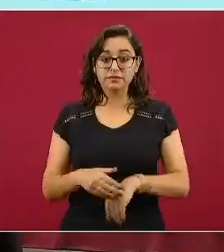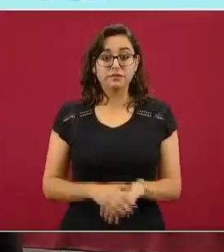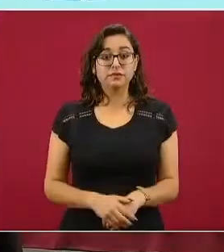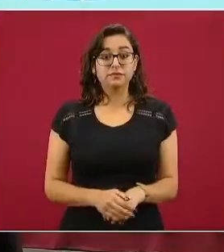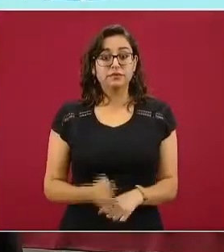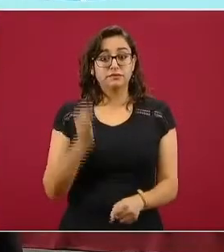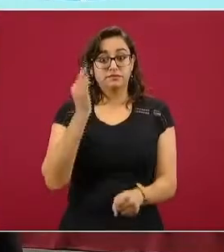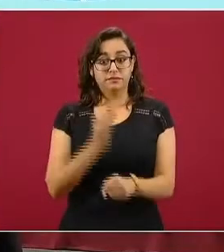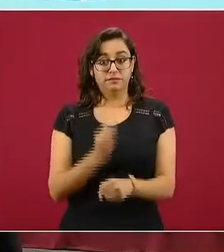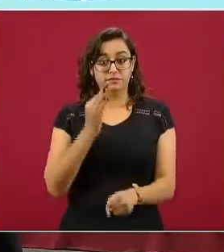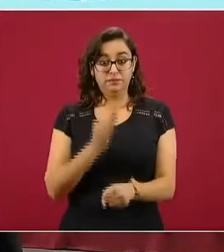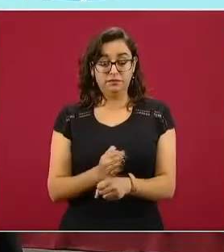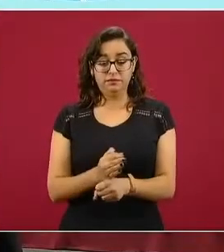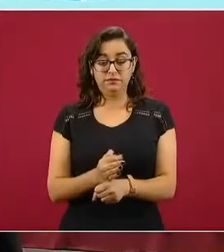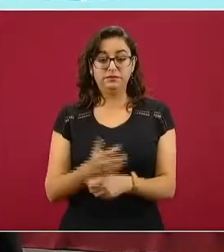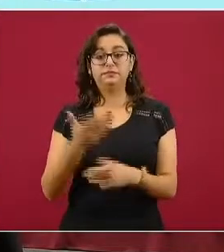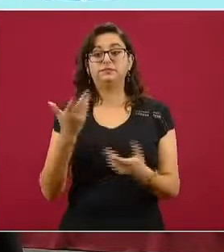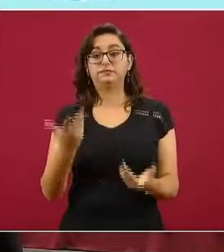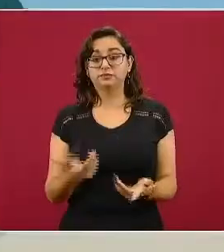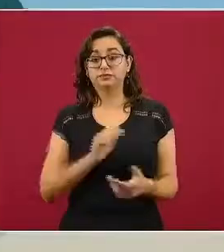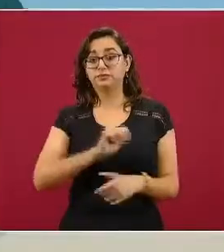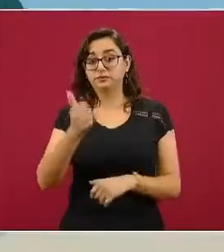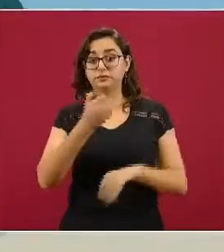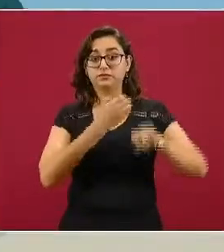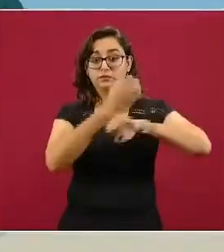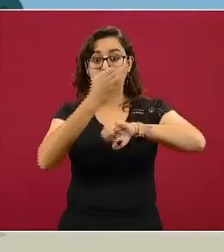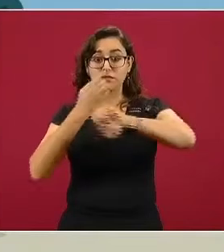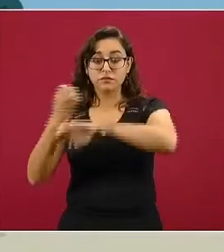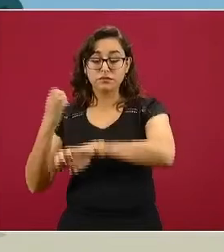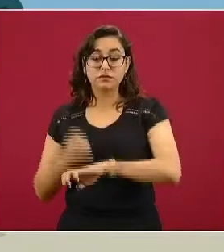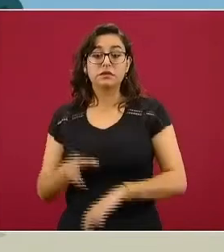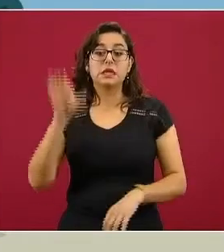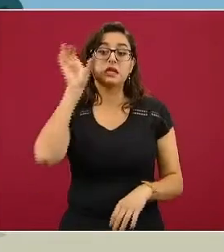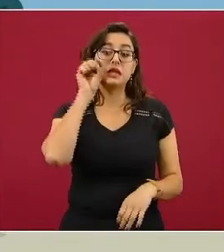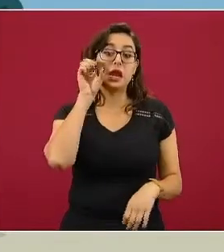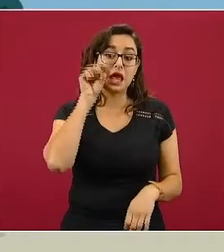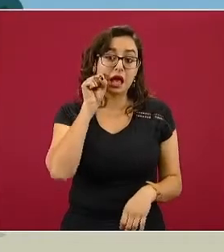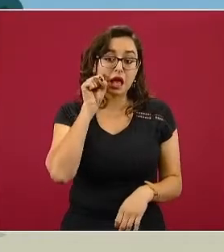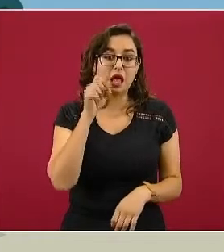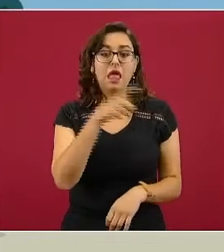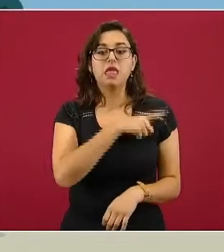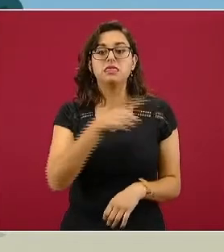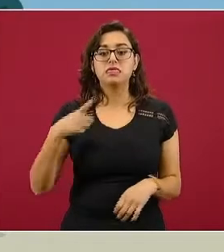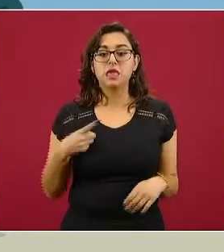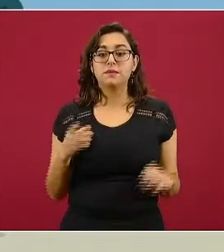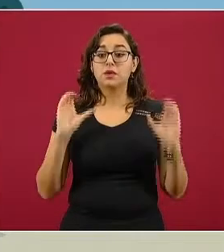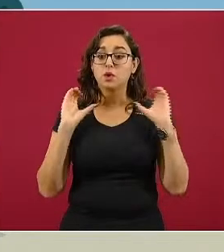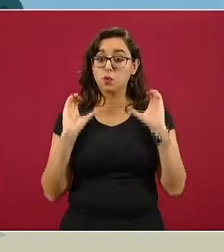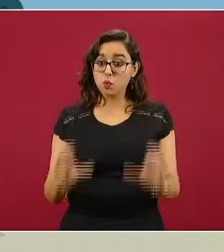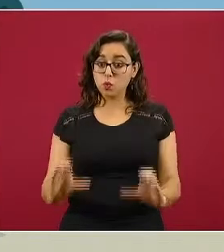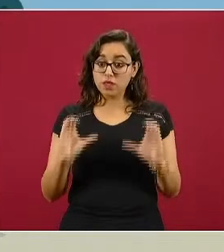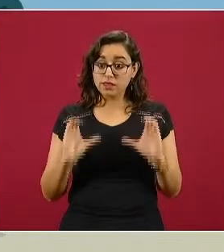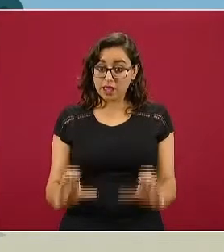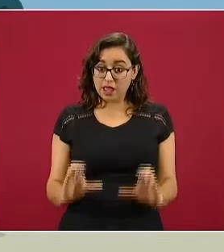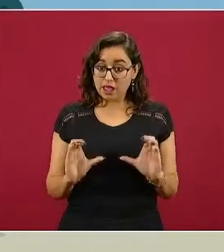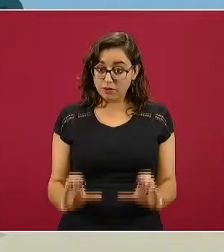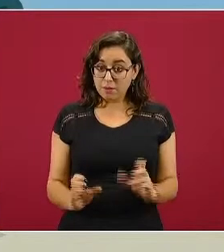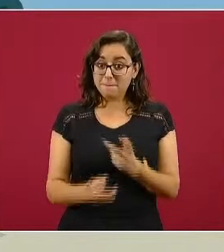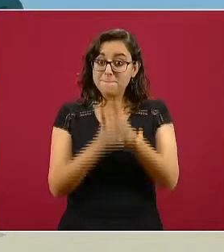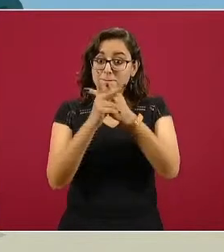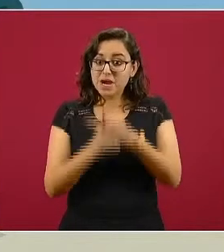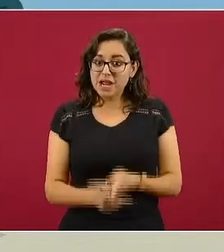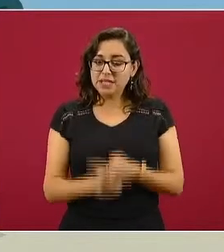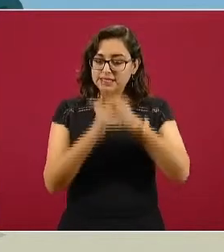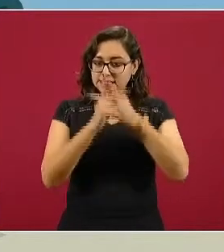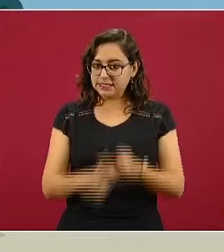prudencia. Las personas que viven en los estados que están en nivel naranja, algunos lugares se necesita tiempo para entrar, ya lo sabemos, estamos haciendo ajustes